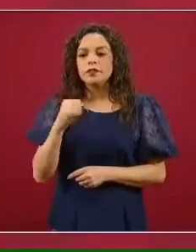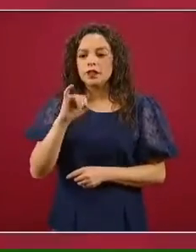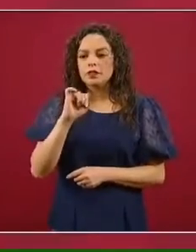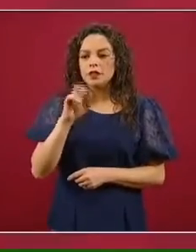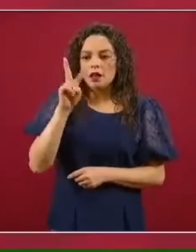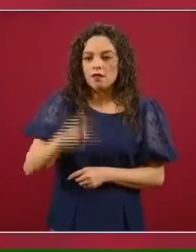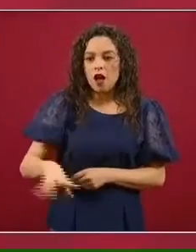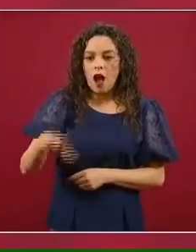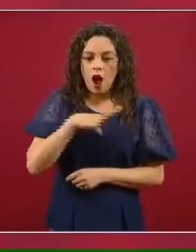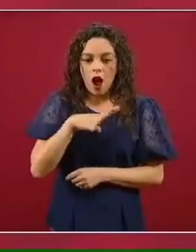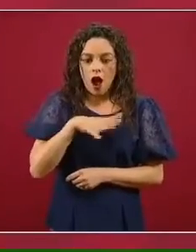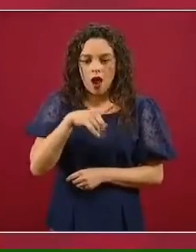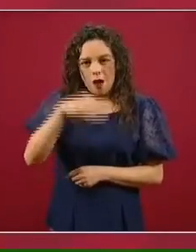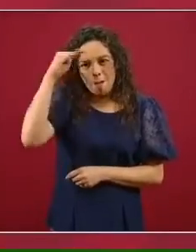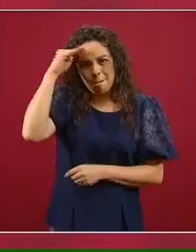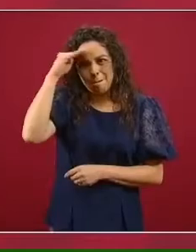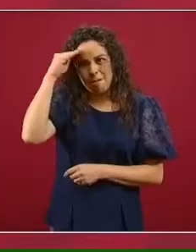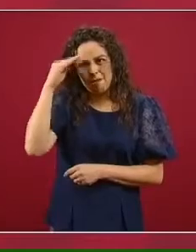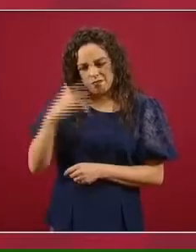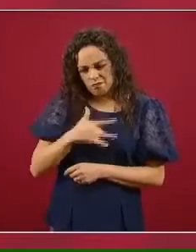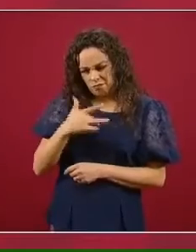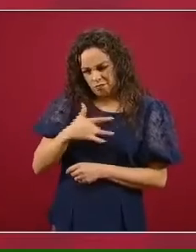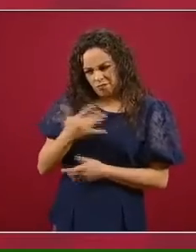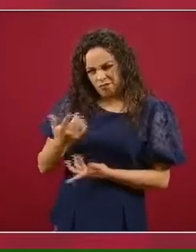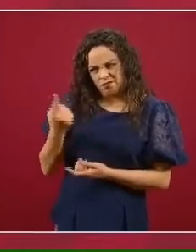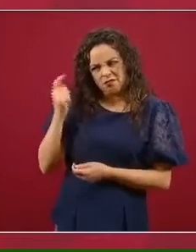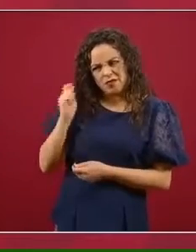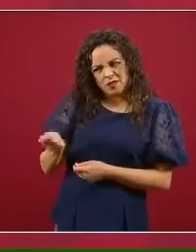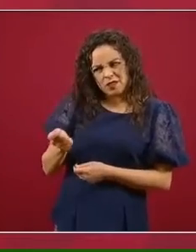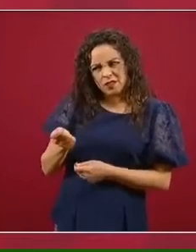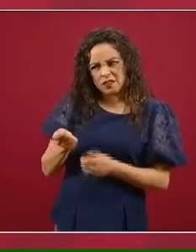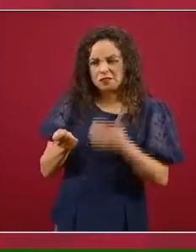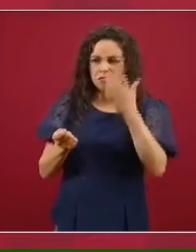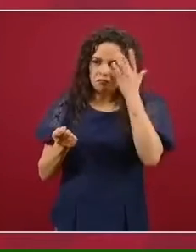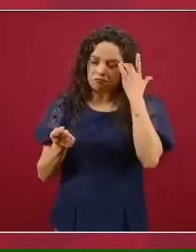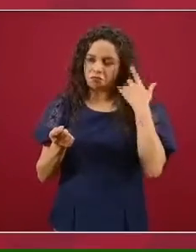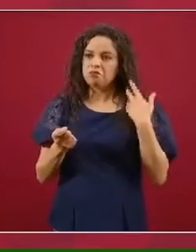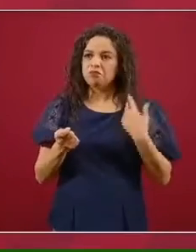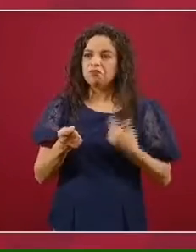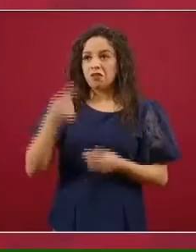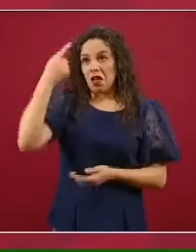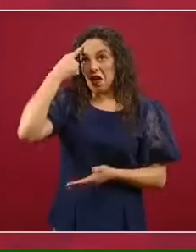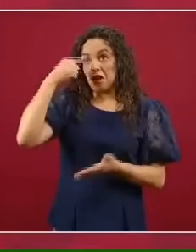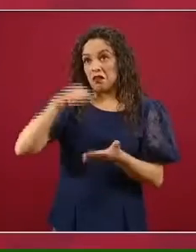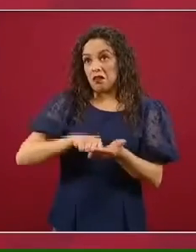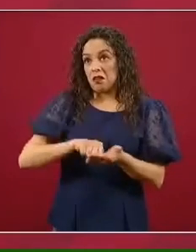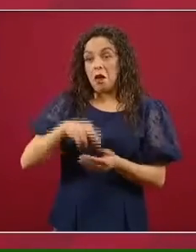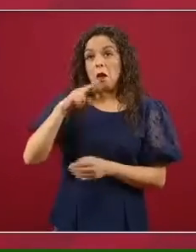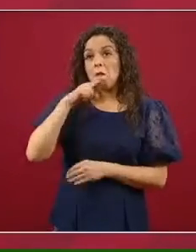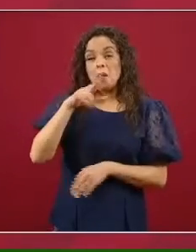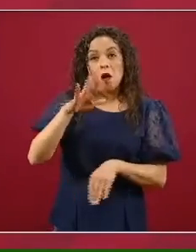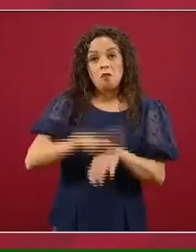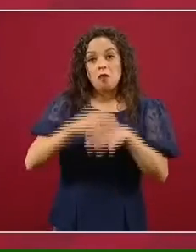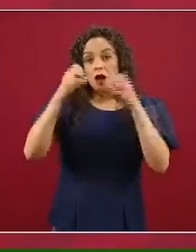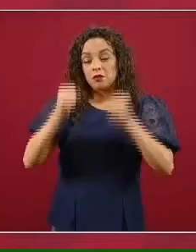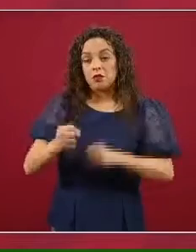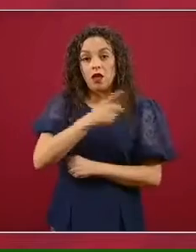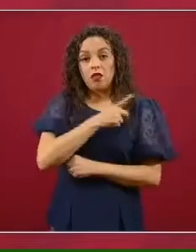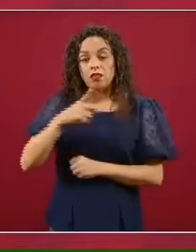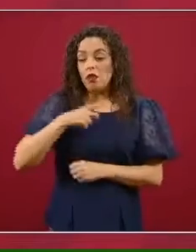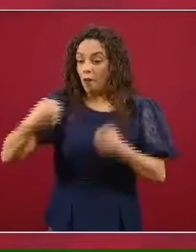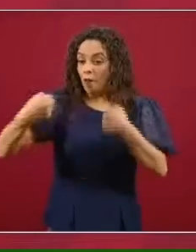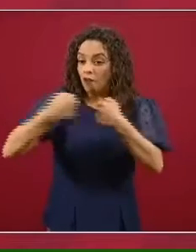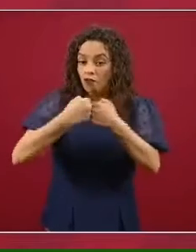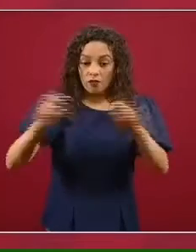que exista esta intuición de que por consiguiente deberían cerrarse las fronteras como un mecanismo de